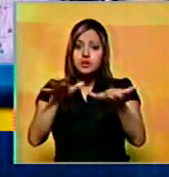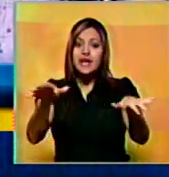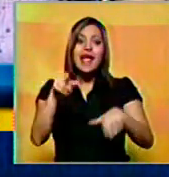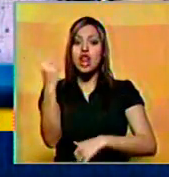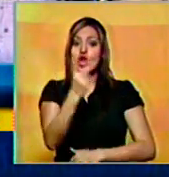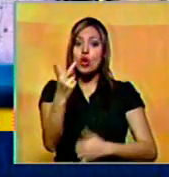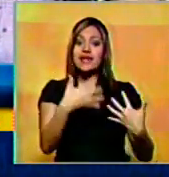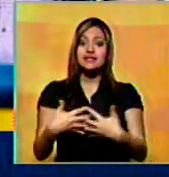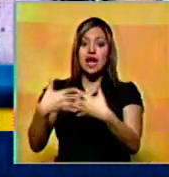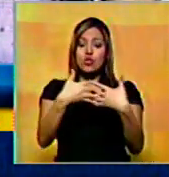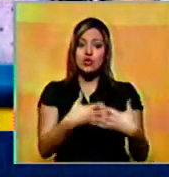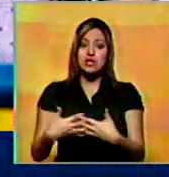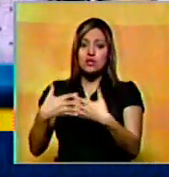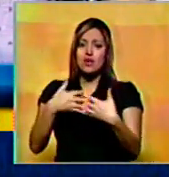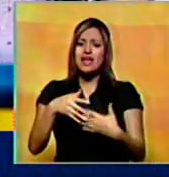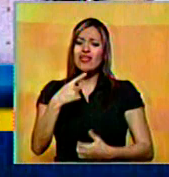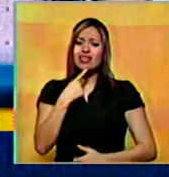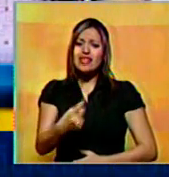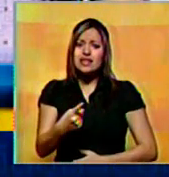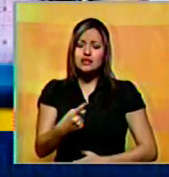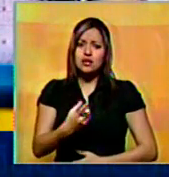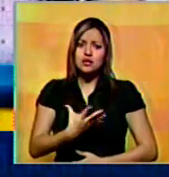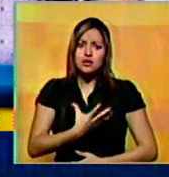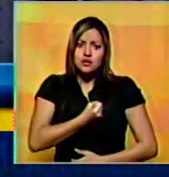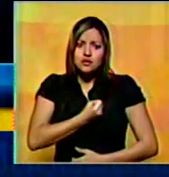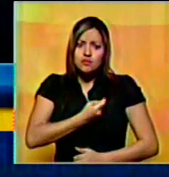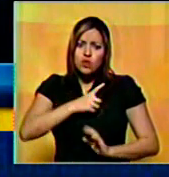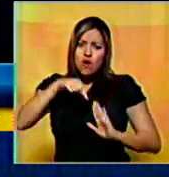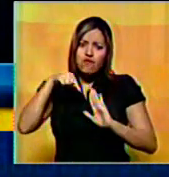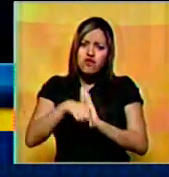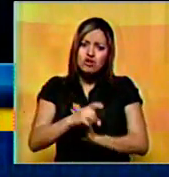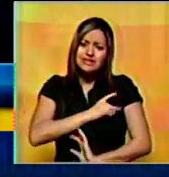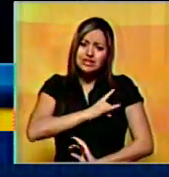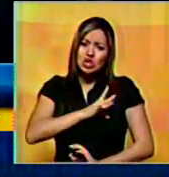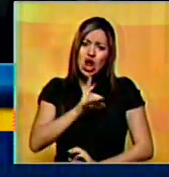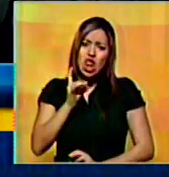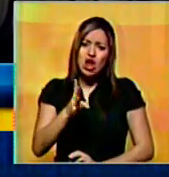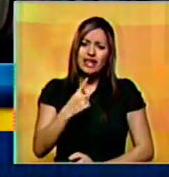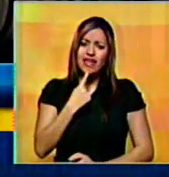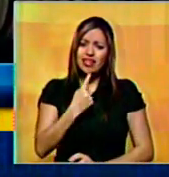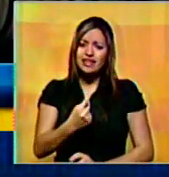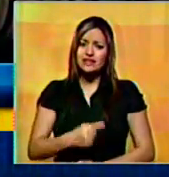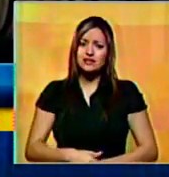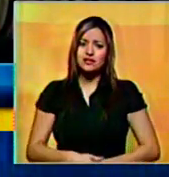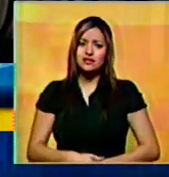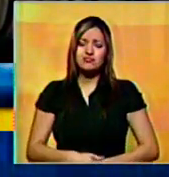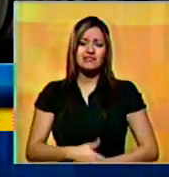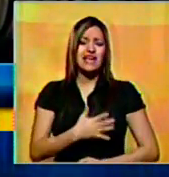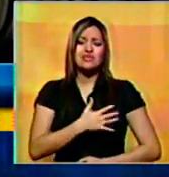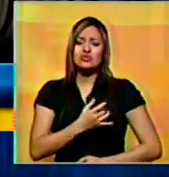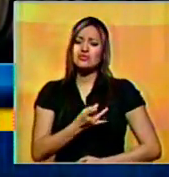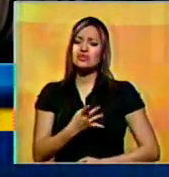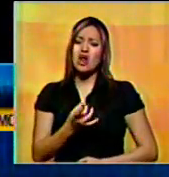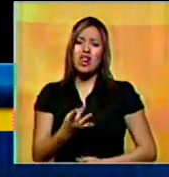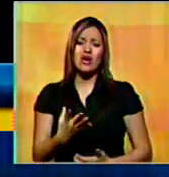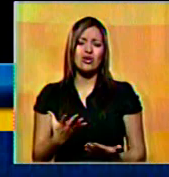en Estados Unidos y expresaron su más profundo pesar. Escuchemos. Esto es un dolor